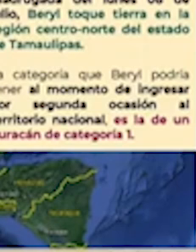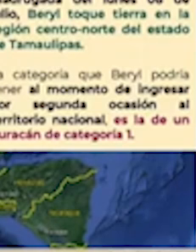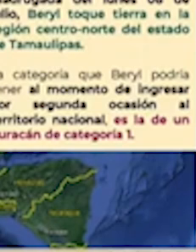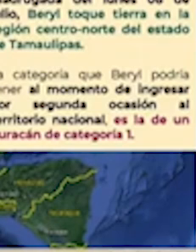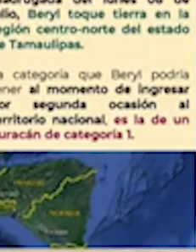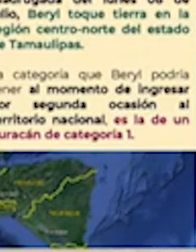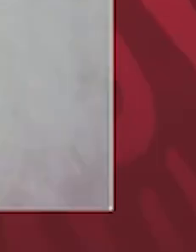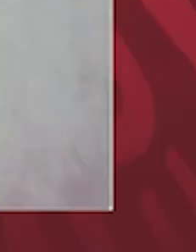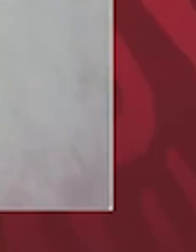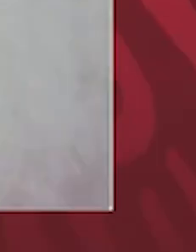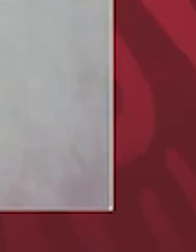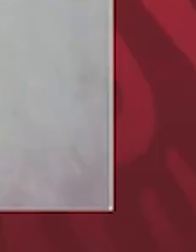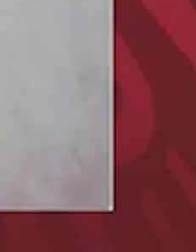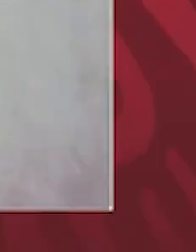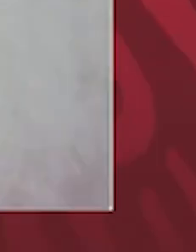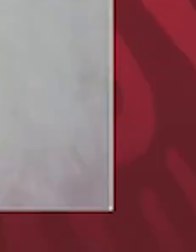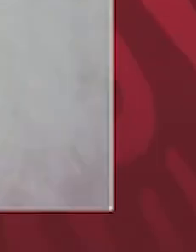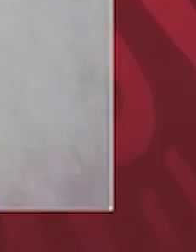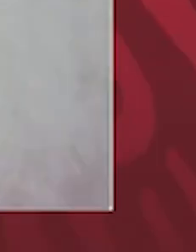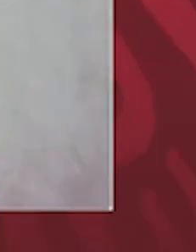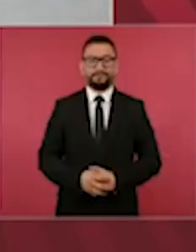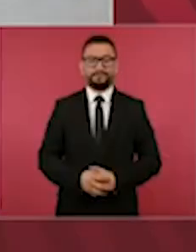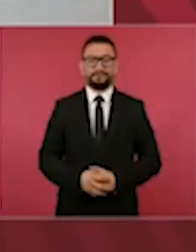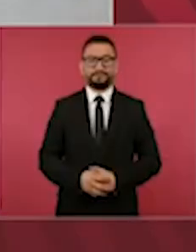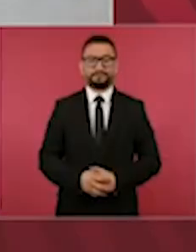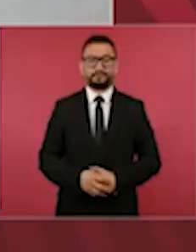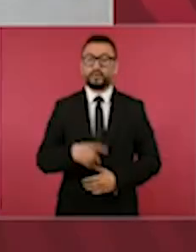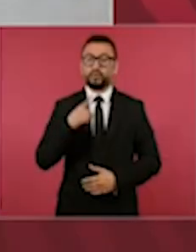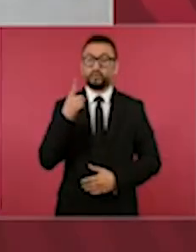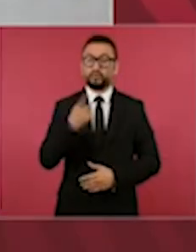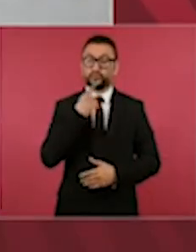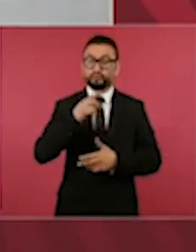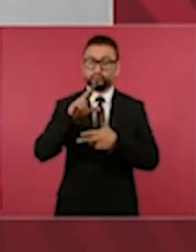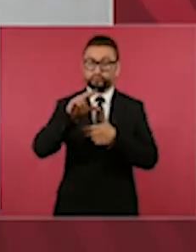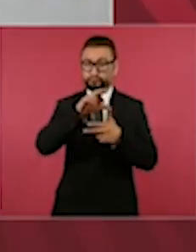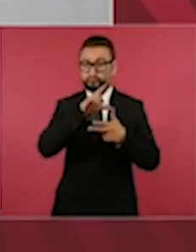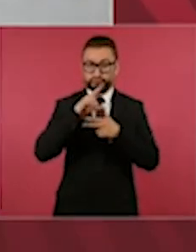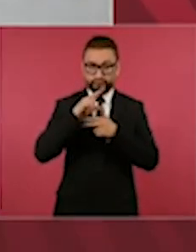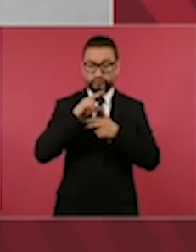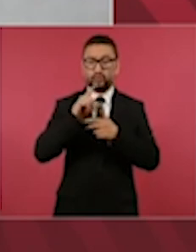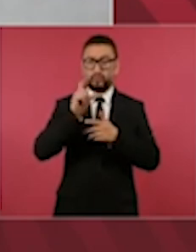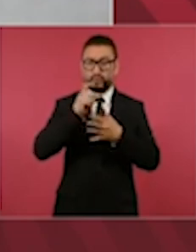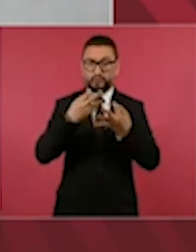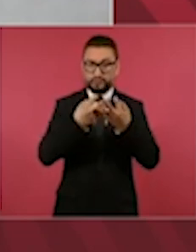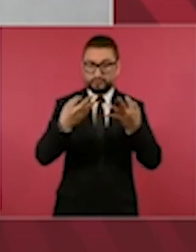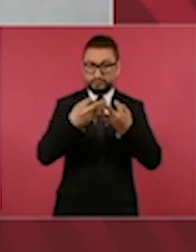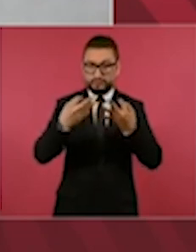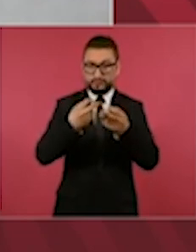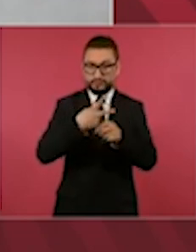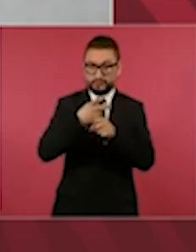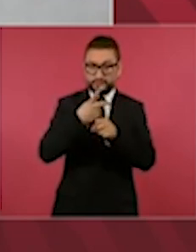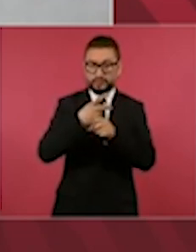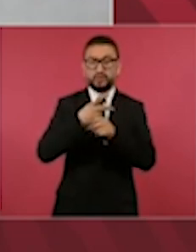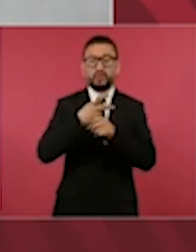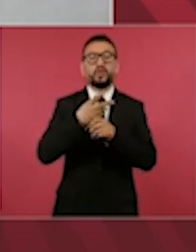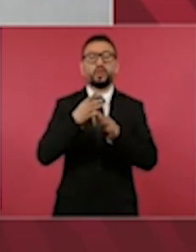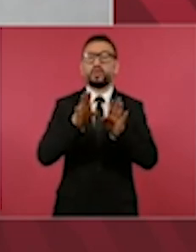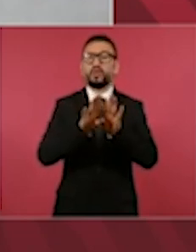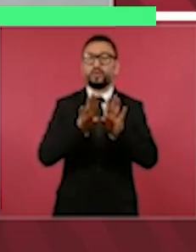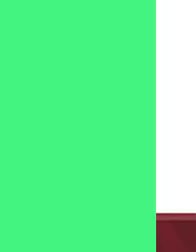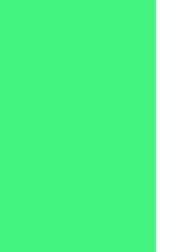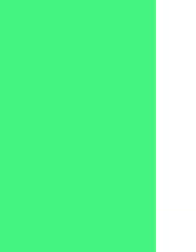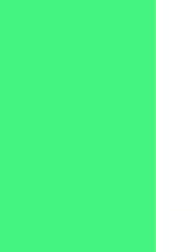La categoría que Beryl podría tener al momento de este segundo ingreso es de categoría